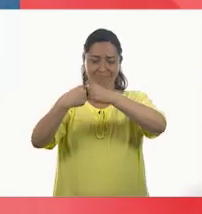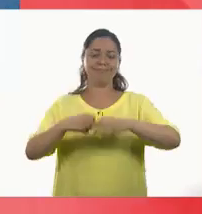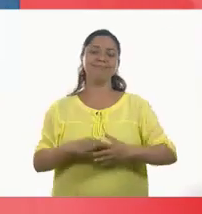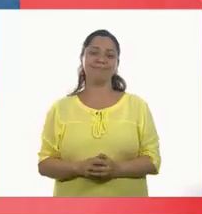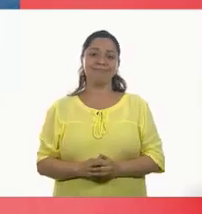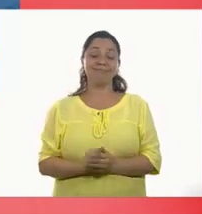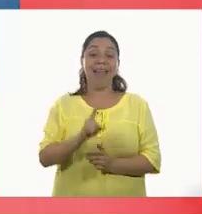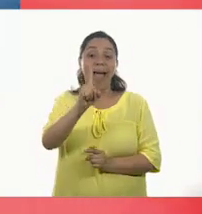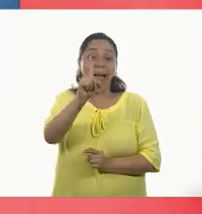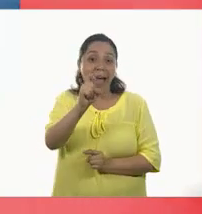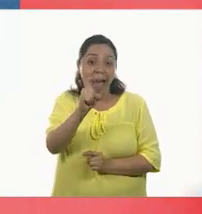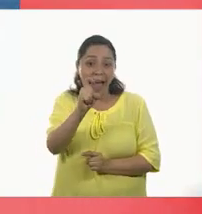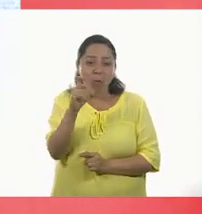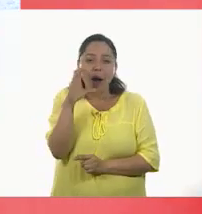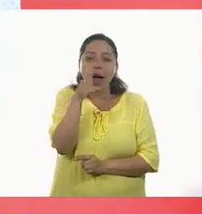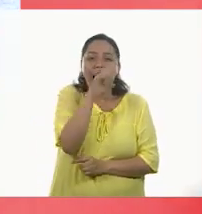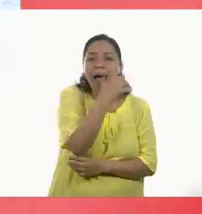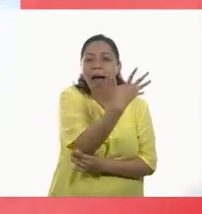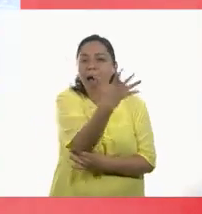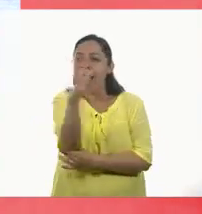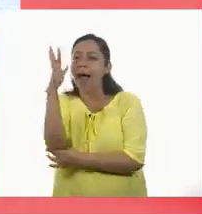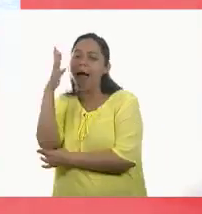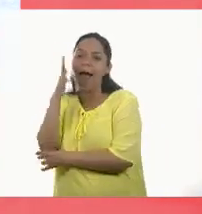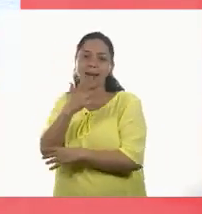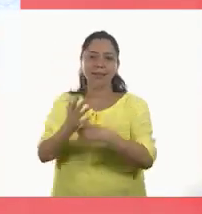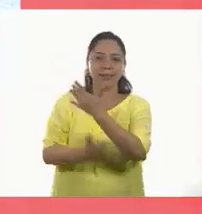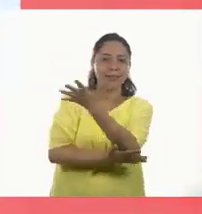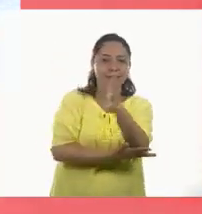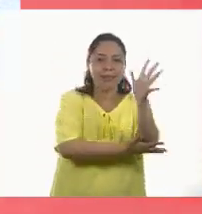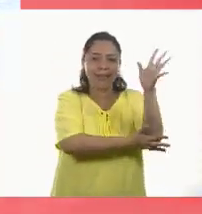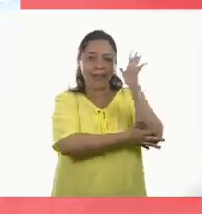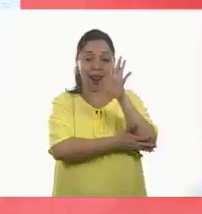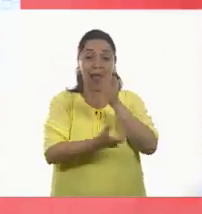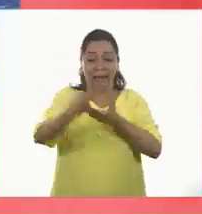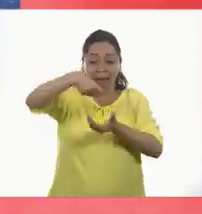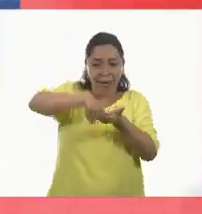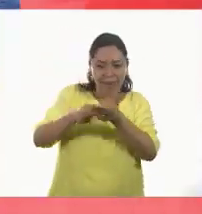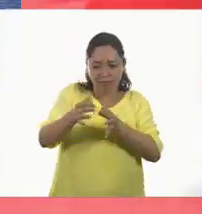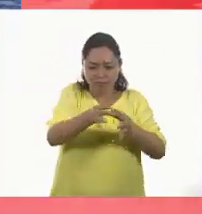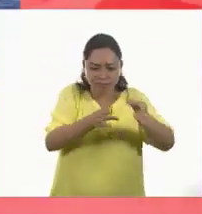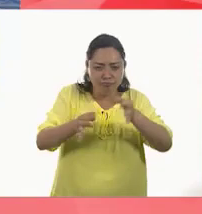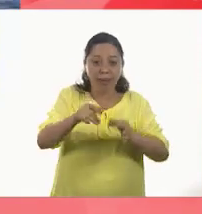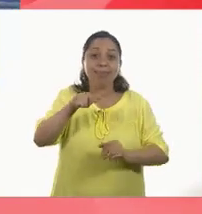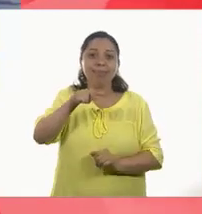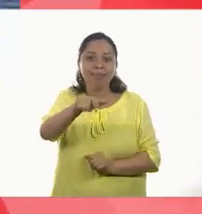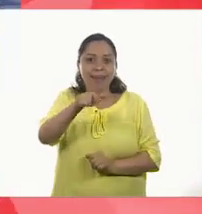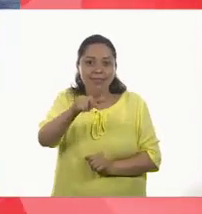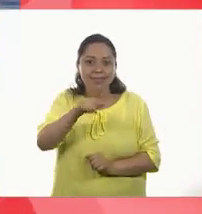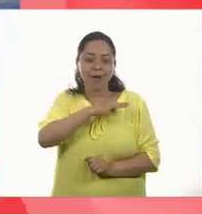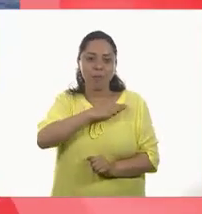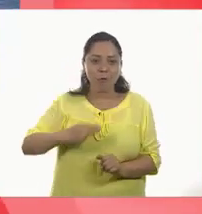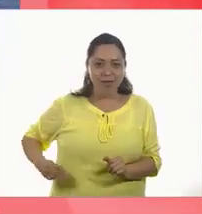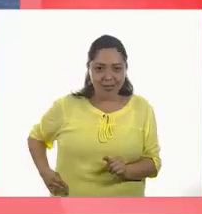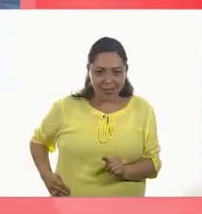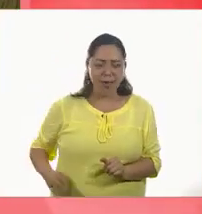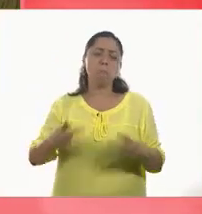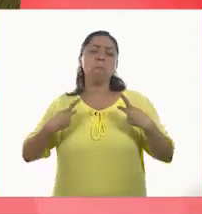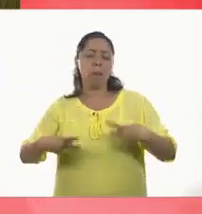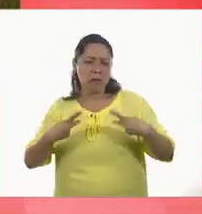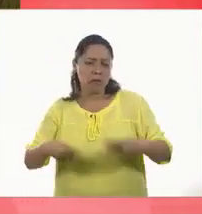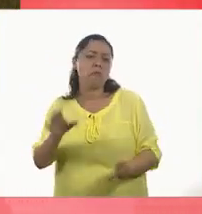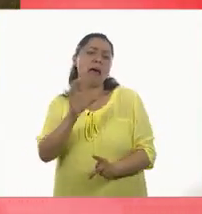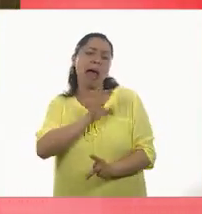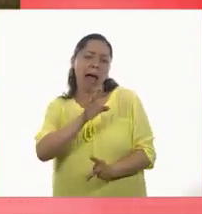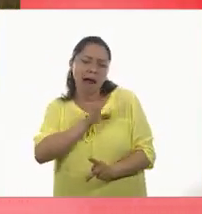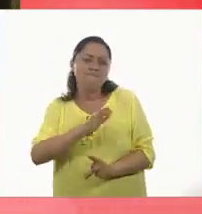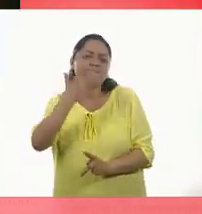Agua y selva. Esmeralda y pedacería en sus 17 municipios, con gente cariñosa que tiene otro distintivo